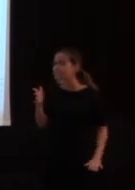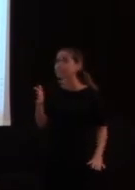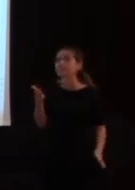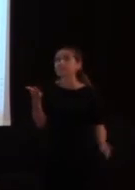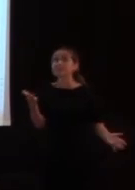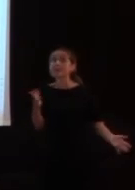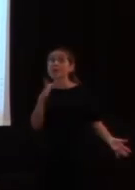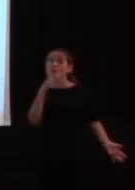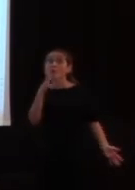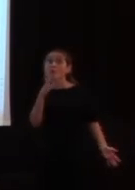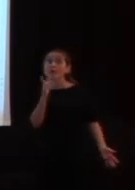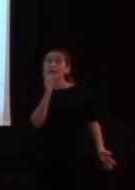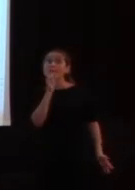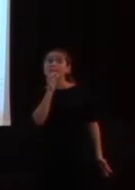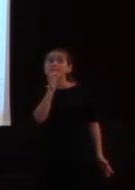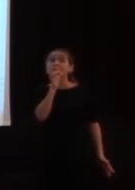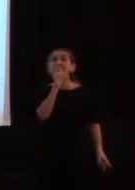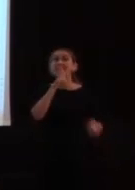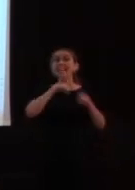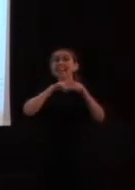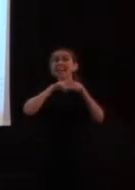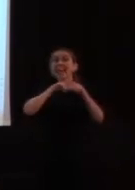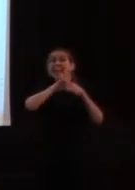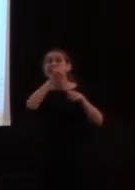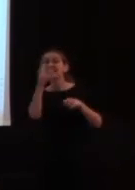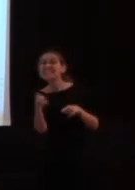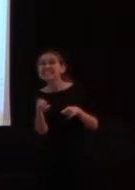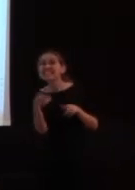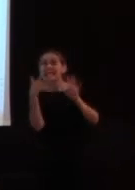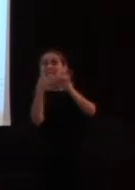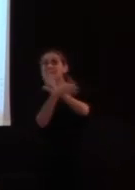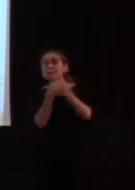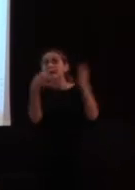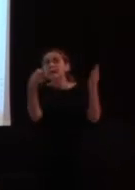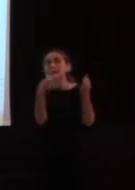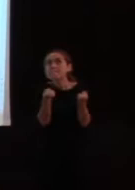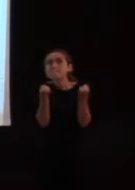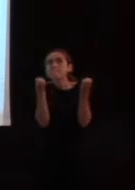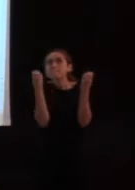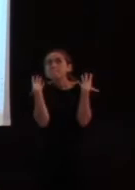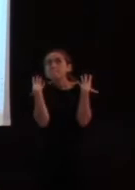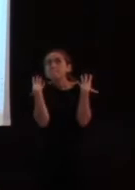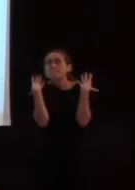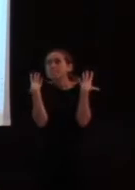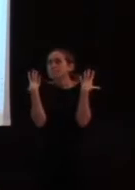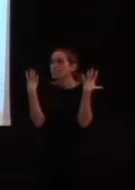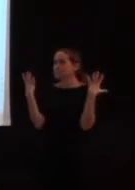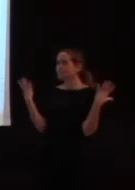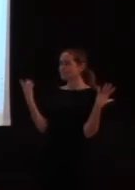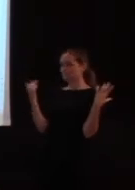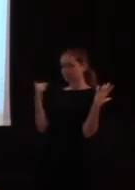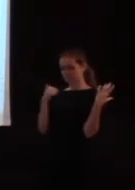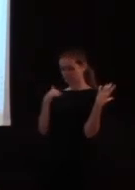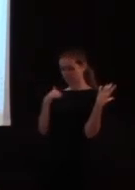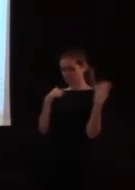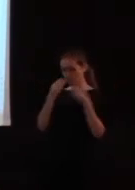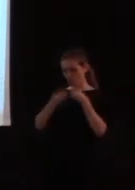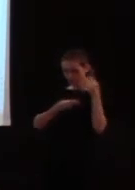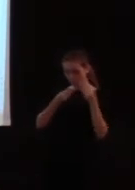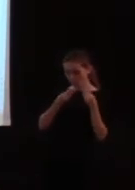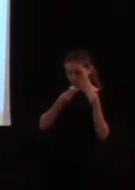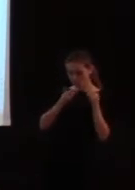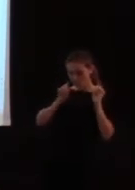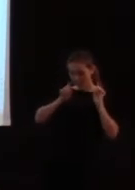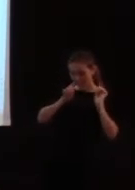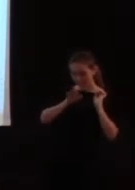es que no sé qué quiere decir características. ¡Ey! La palabra que utilizamos desde primaria no